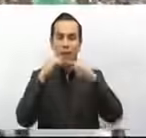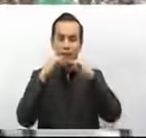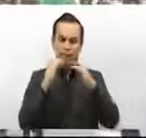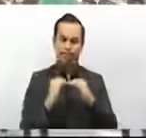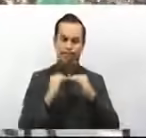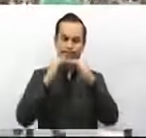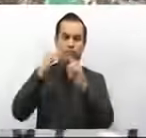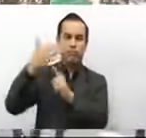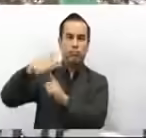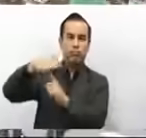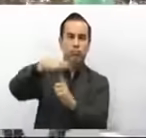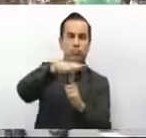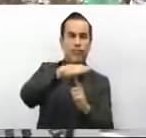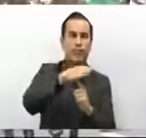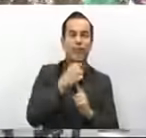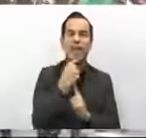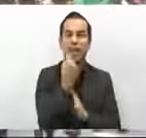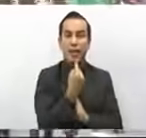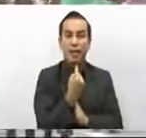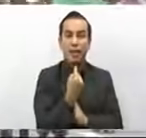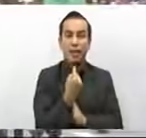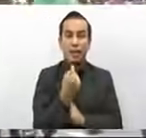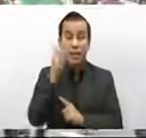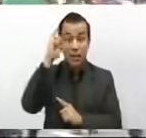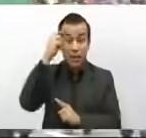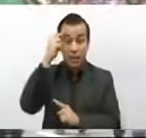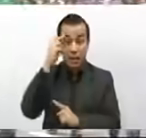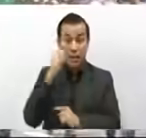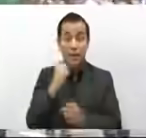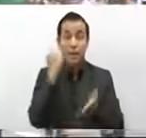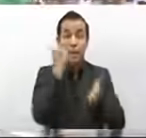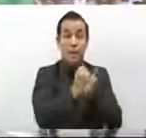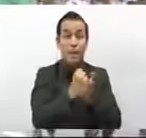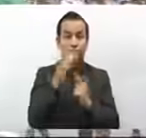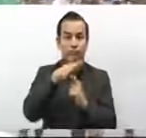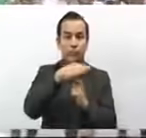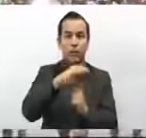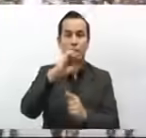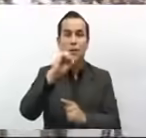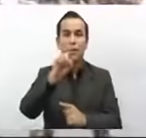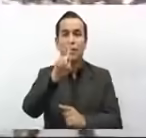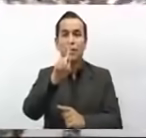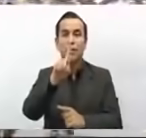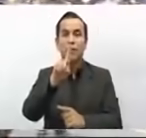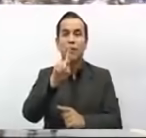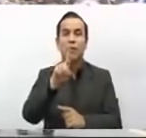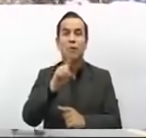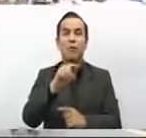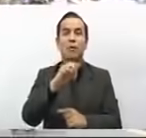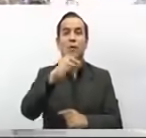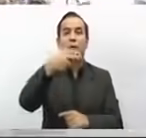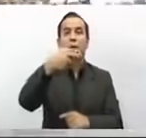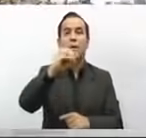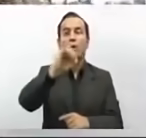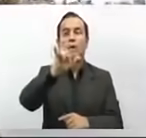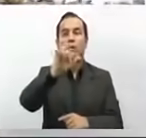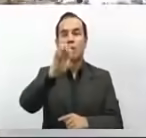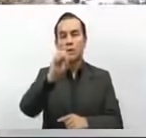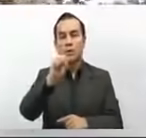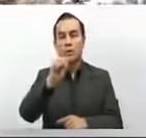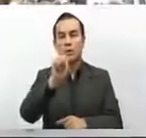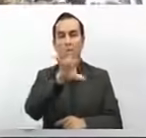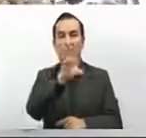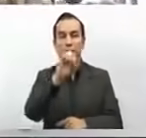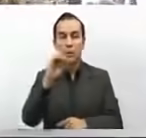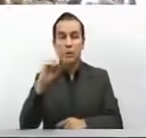aérea. El helicóptero líder es un 01, helicóptero Hodges 500. A continuación le sigue